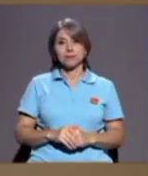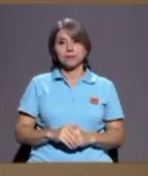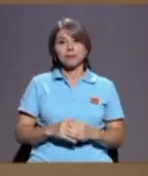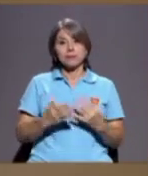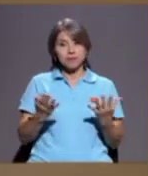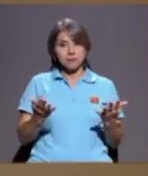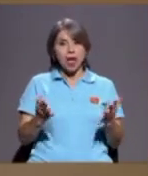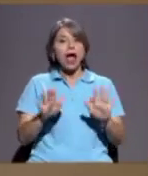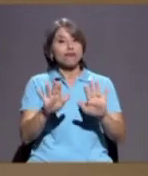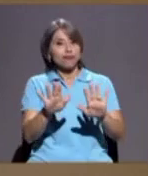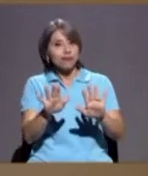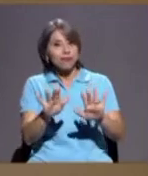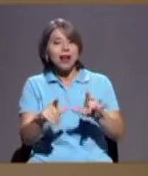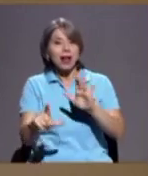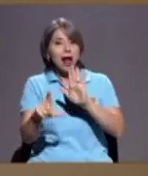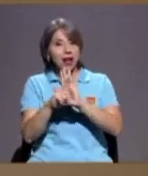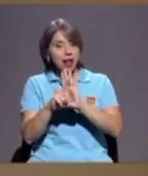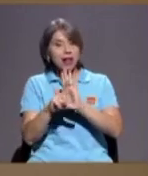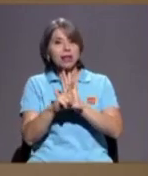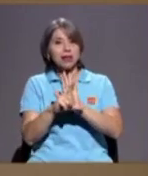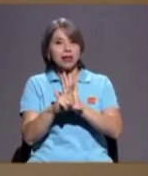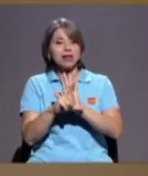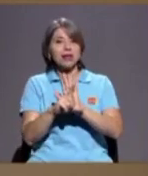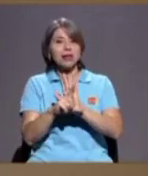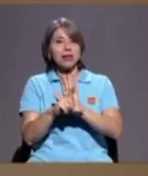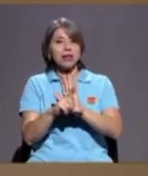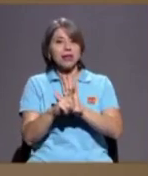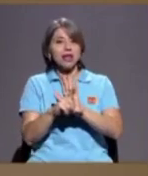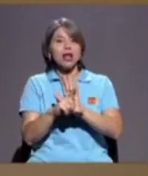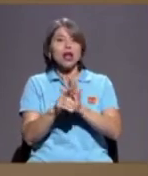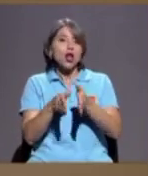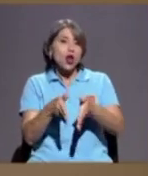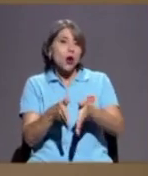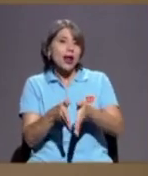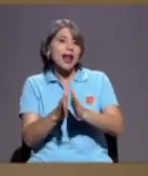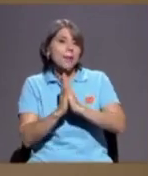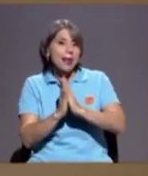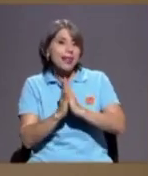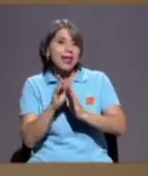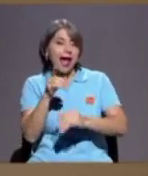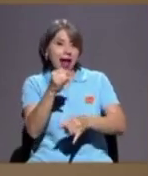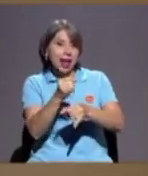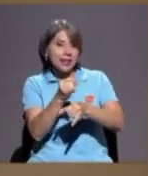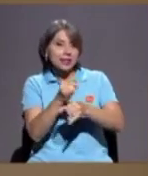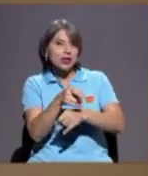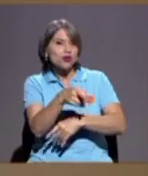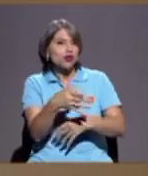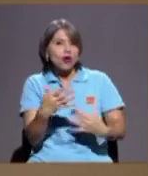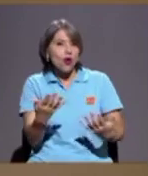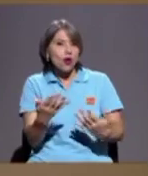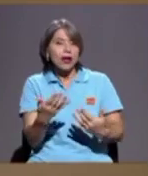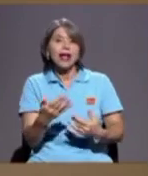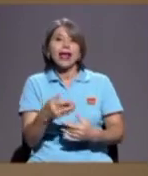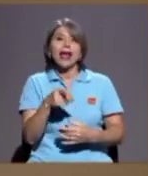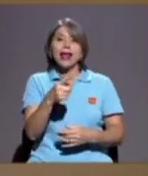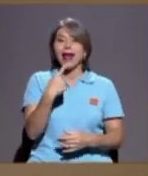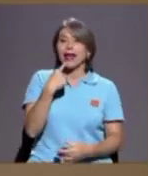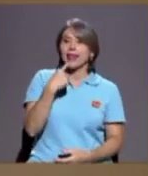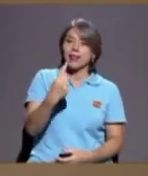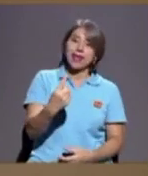Pequeño detalle, la ley básicamente lo que le pedía a esa institución era que